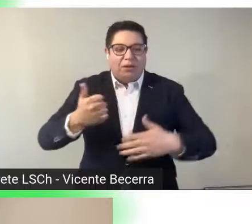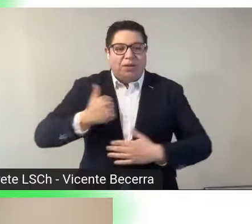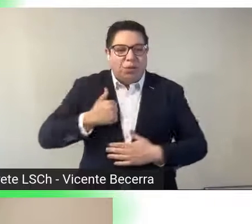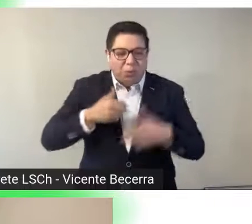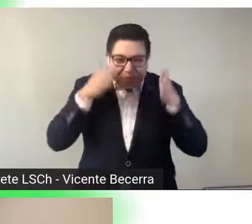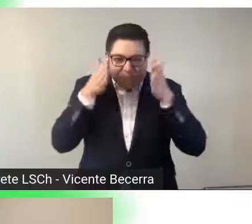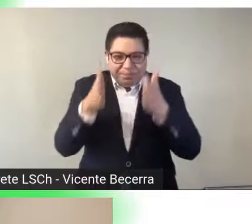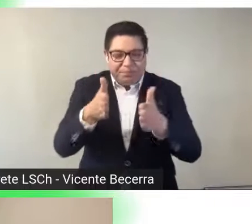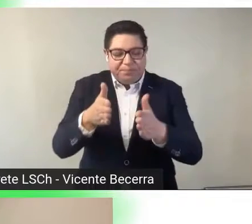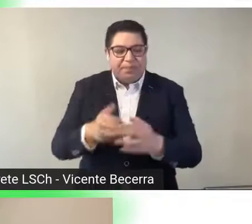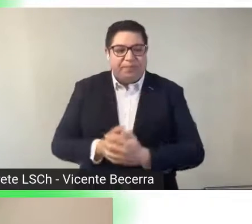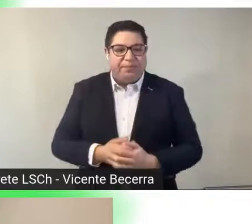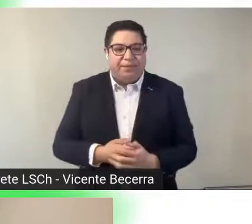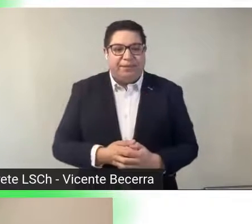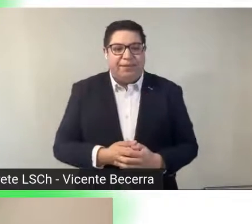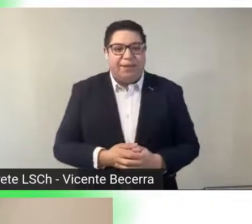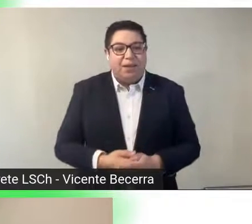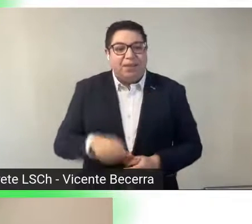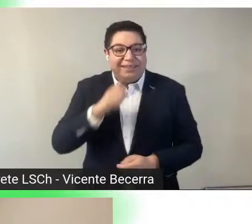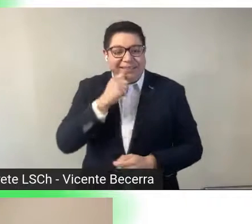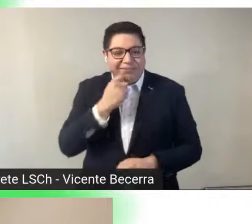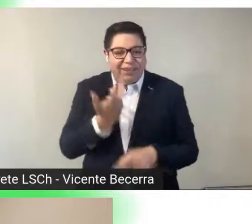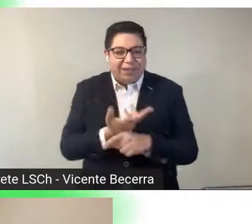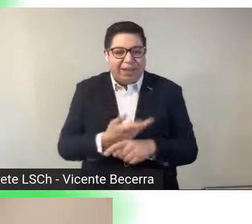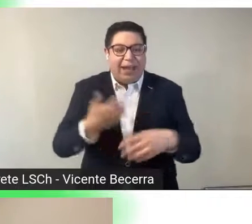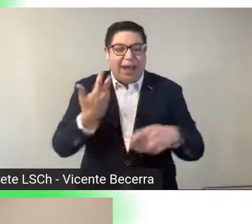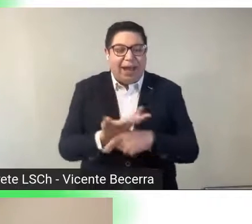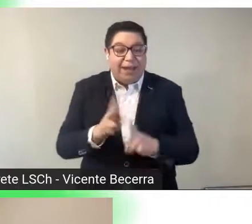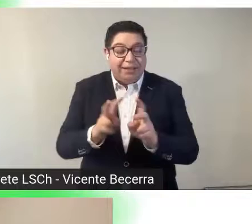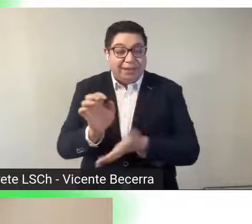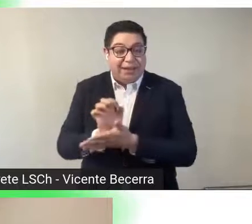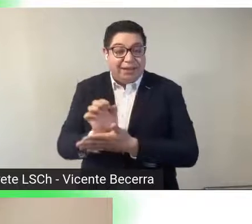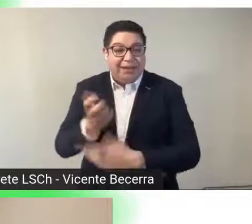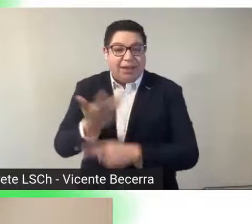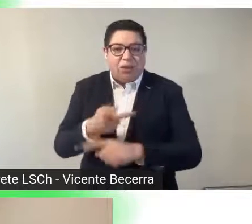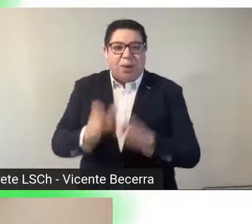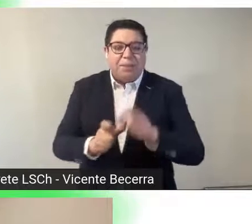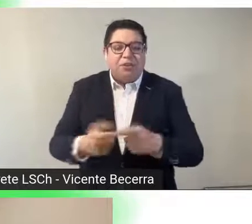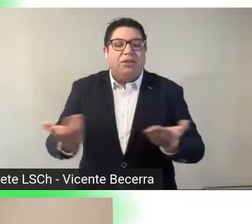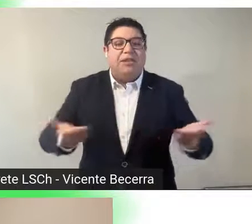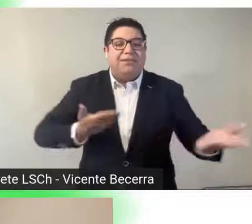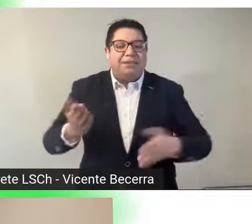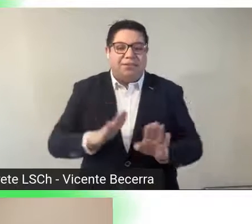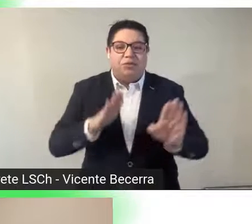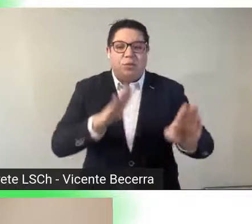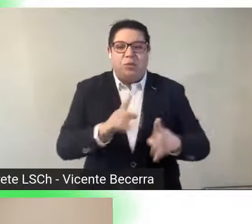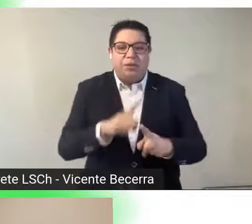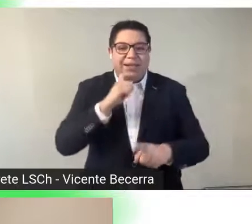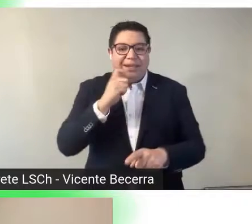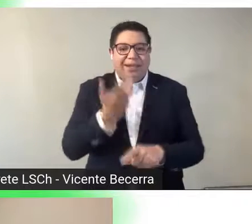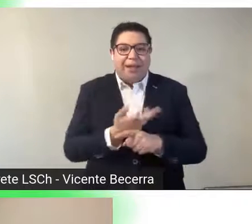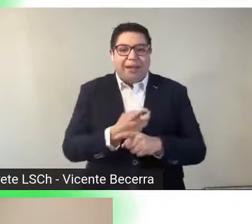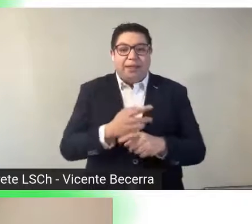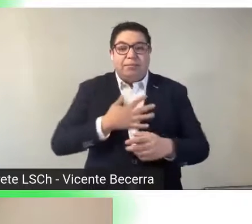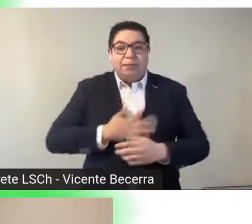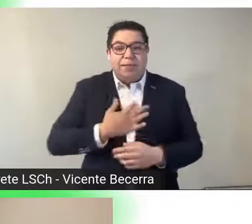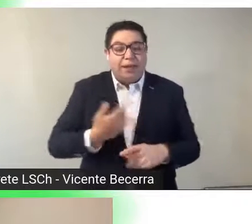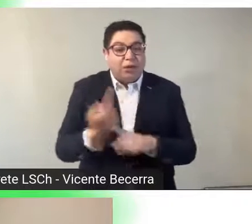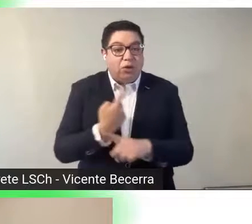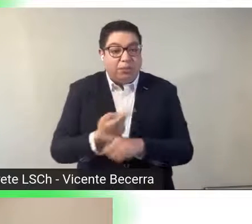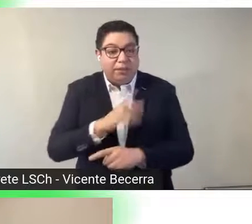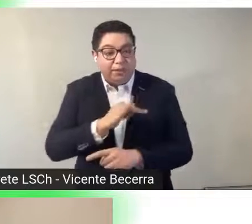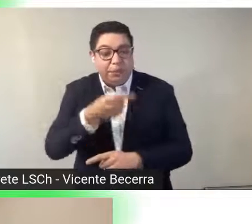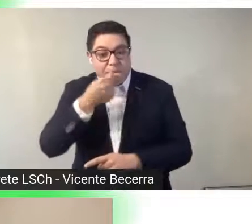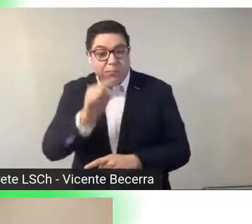esta lógica de poner el Estado al servicio de las personas, y queremos conversar un poco contigo, y en unos minutos más se nos va a